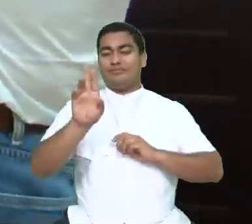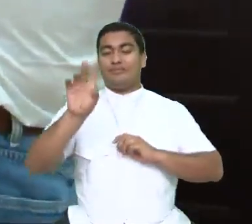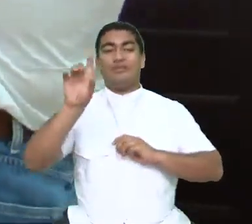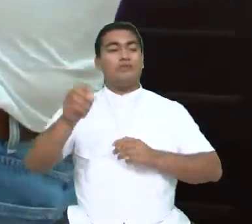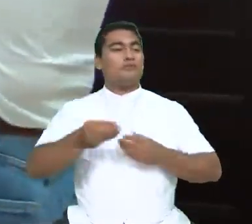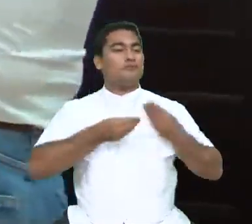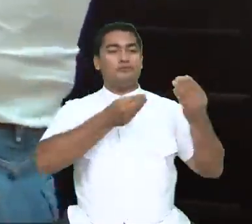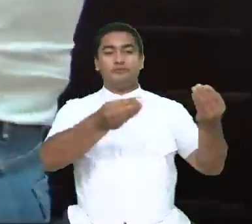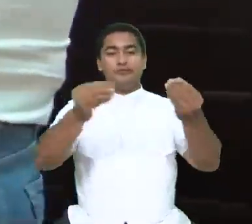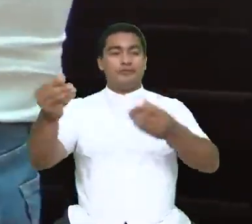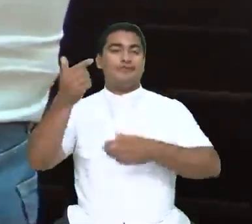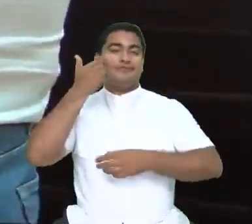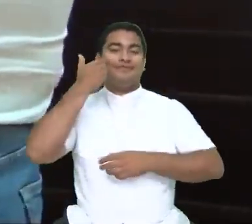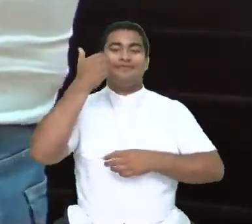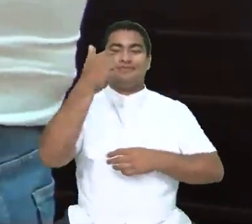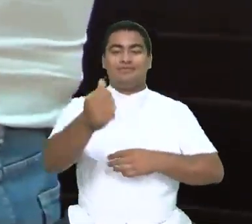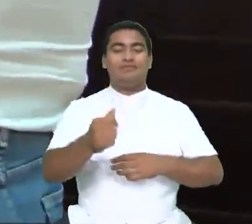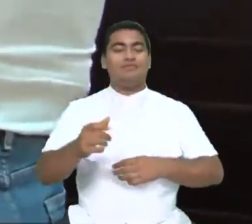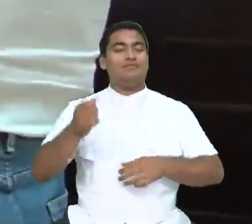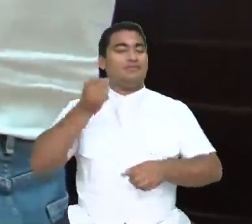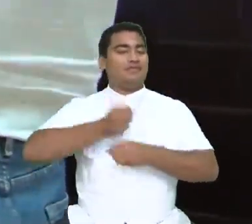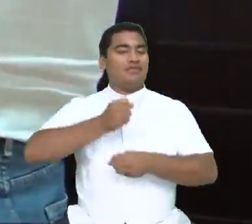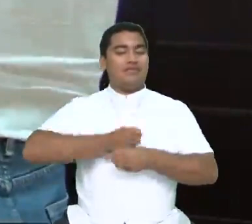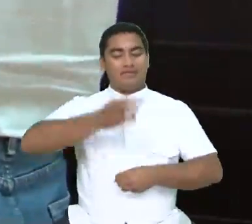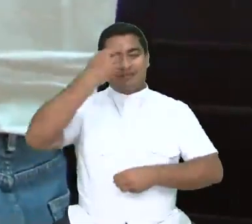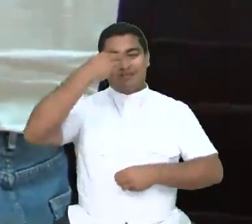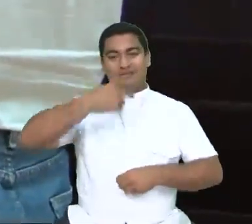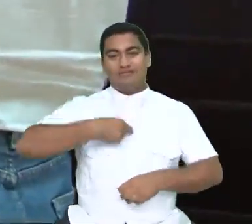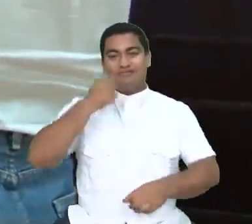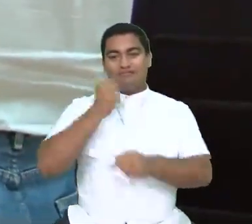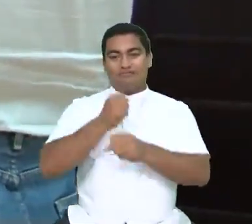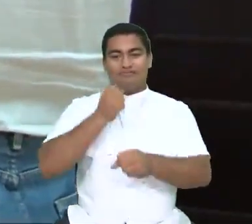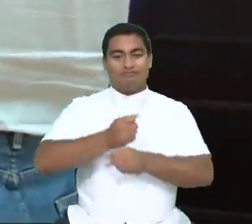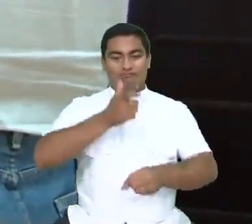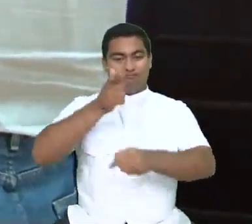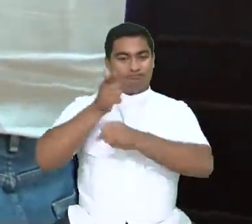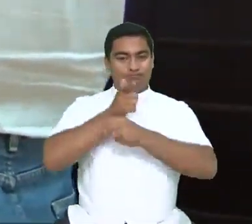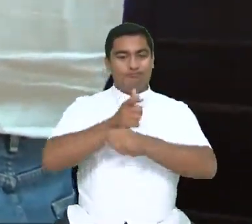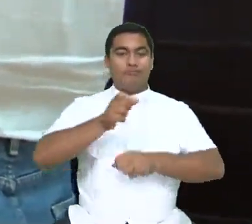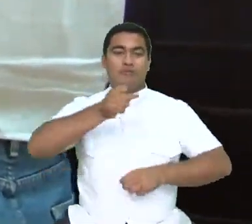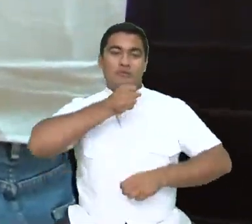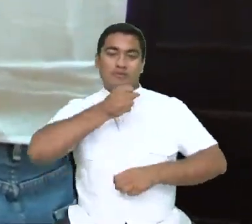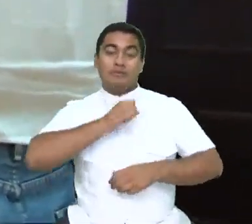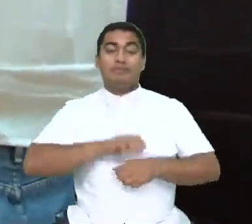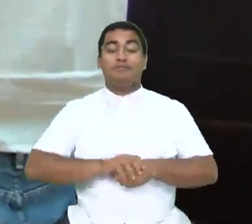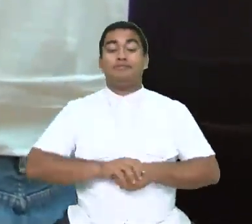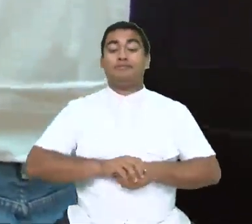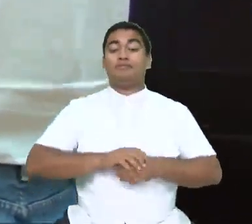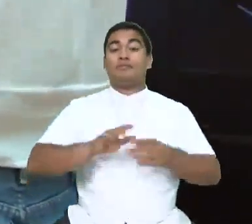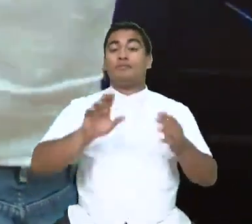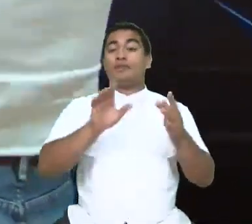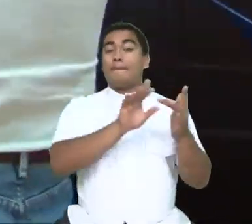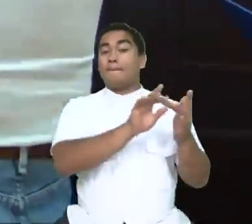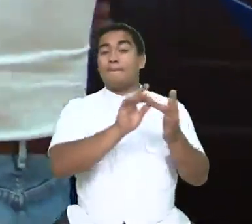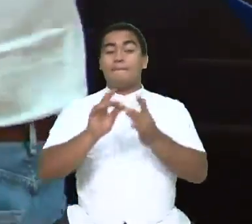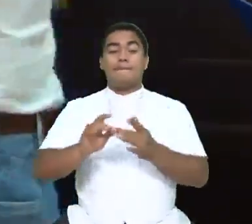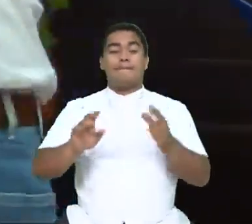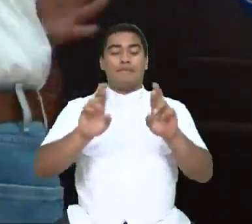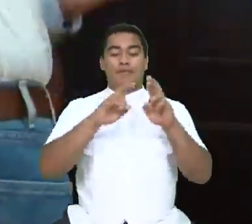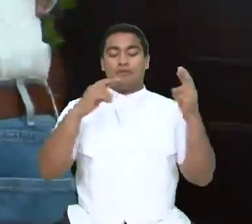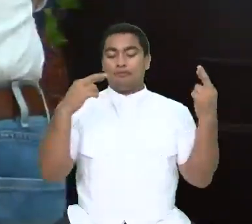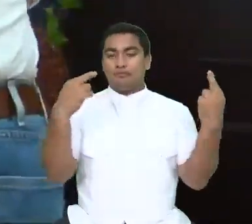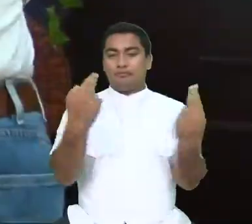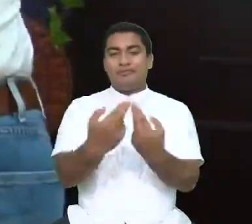trayectoria, veracidad y responsabilidad en el desempeño de su labor. La entrega fue realizada durante la sesión especial en conmemoración del